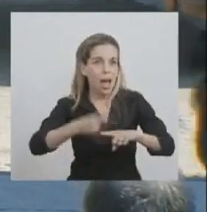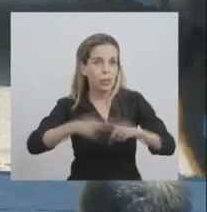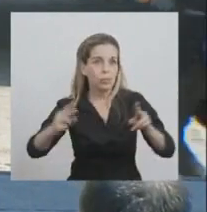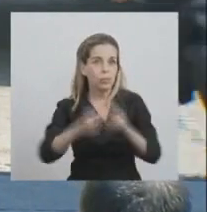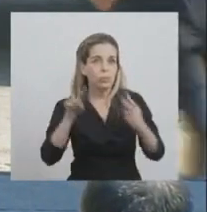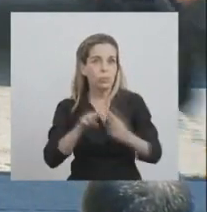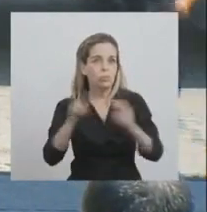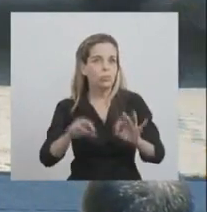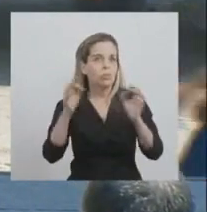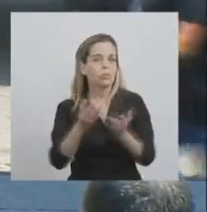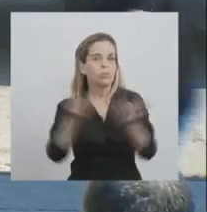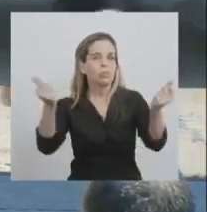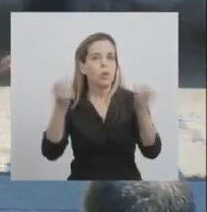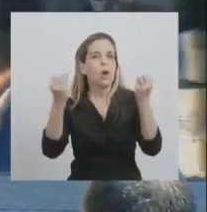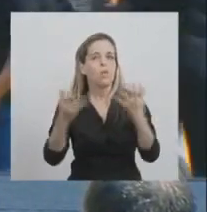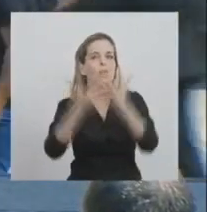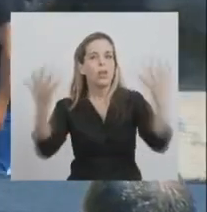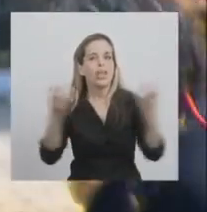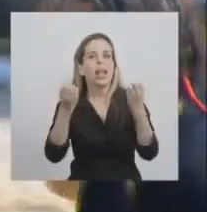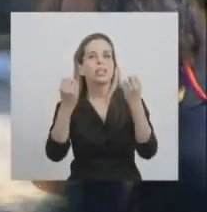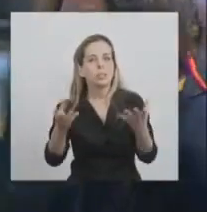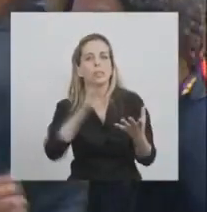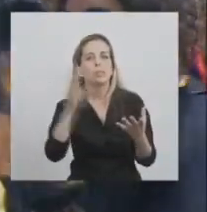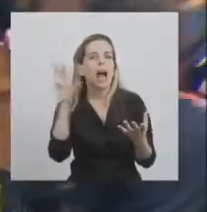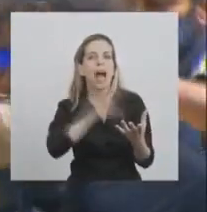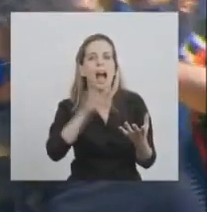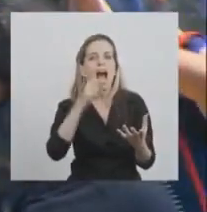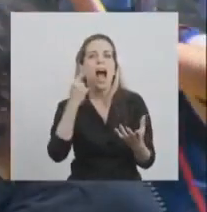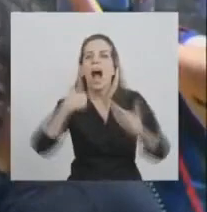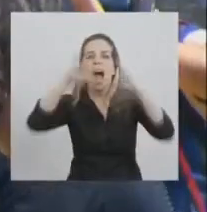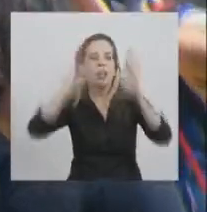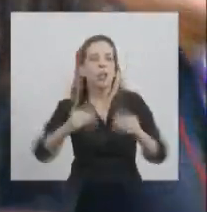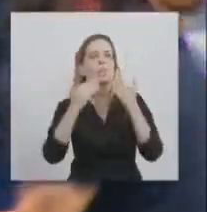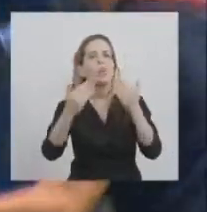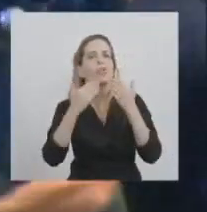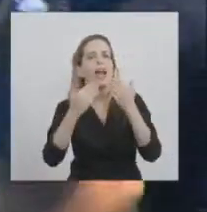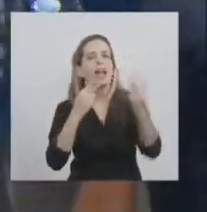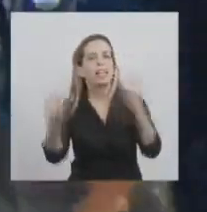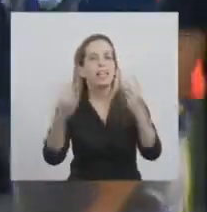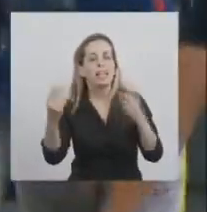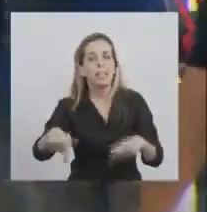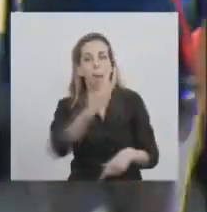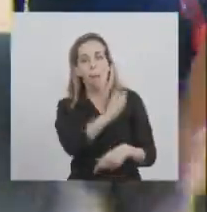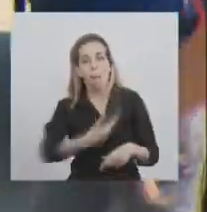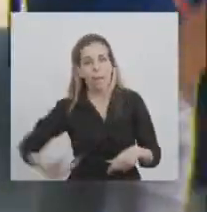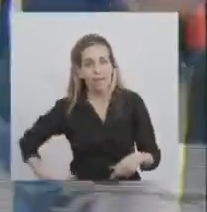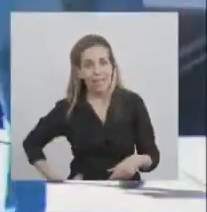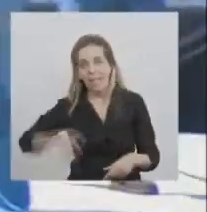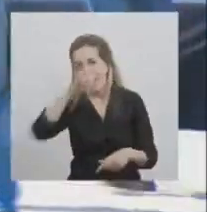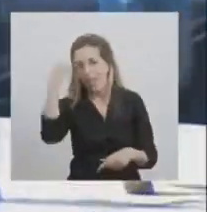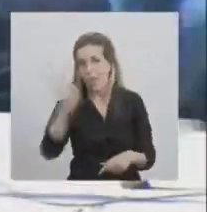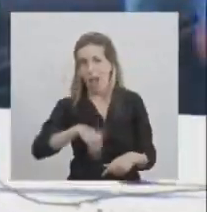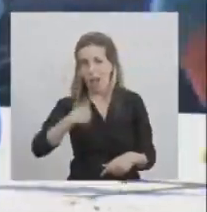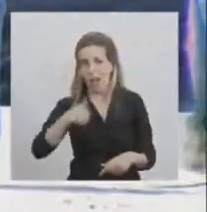expresidente Evo Morales, visiblemente emocionado por volver a Bolivia, dio un discurso en el punto fronterizo con Argentina, donde remarcó